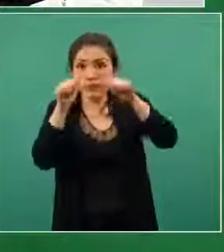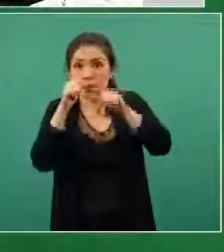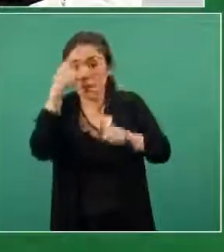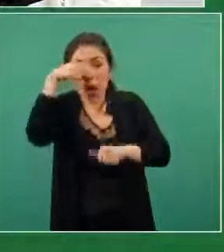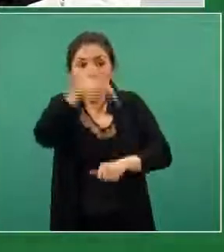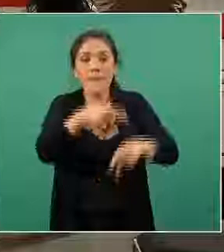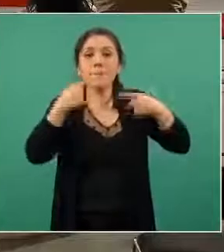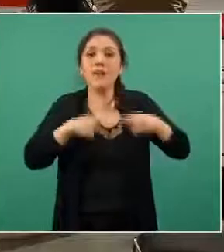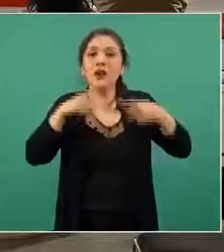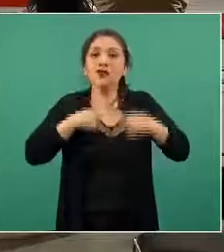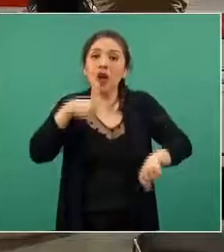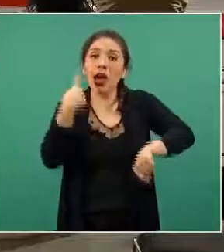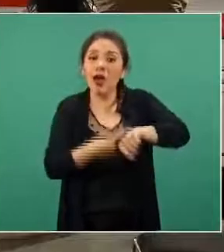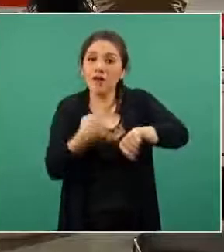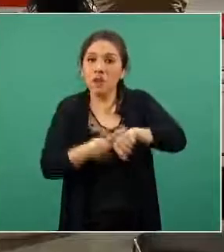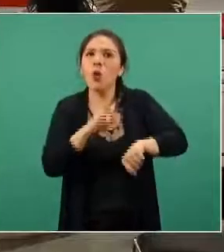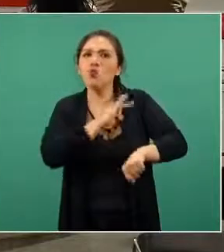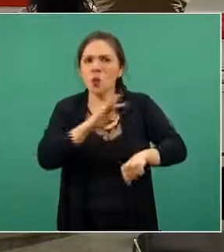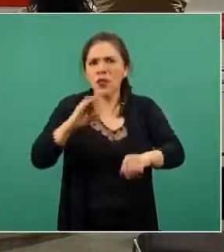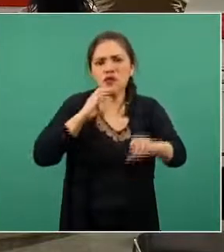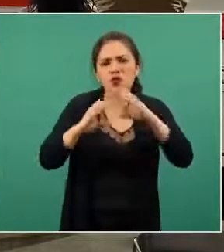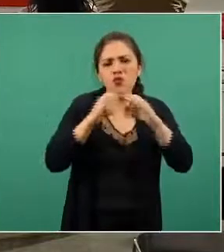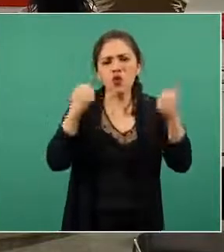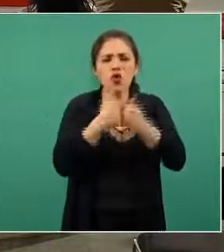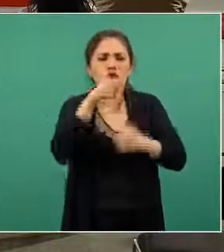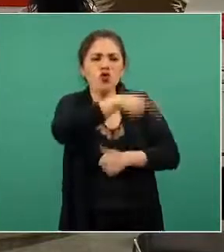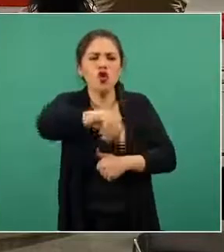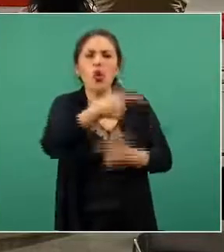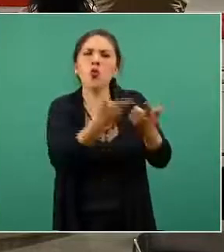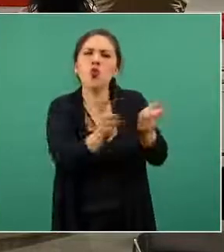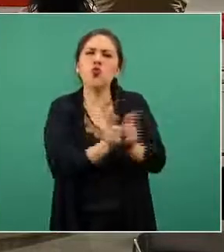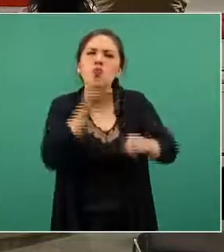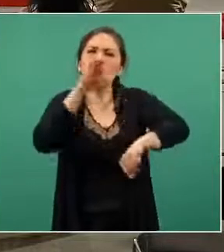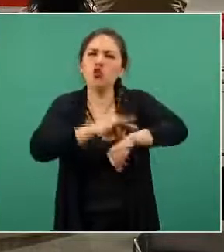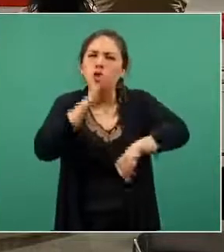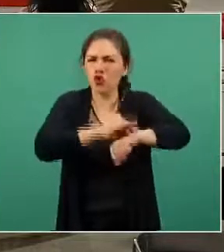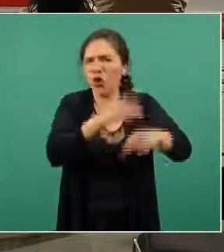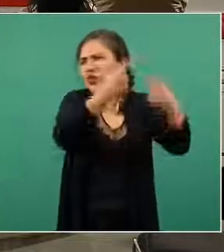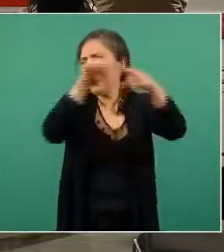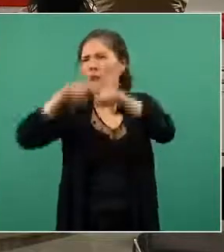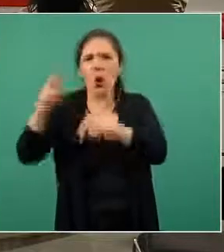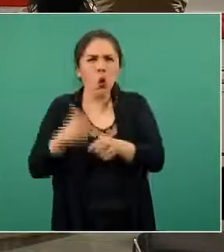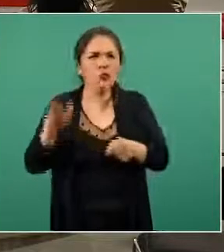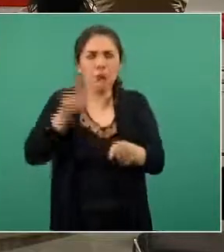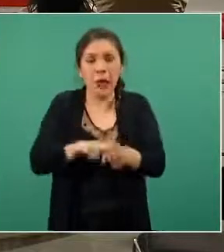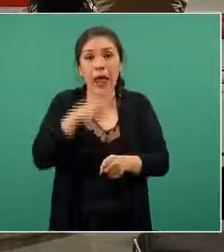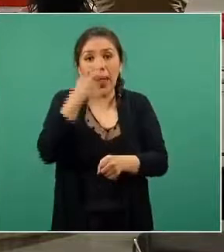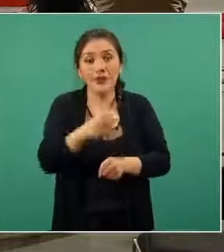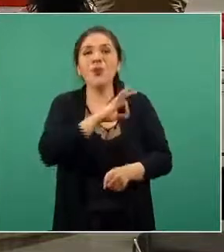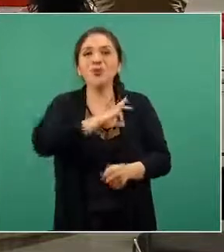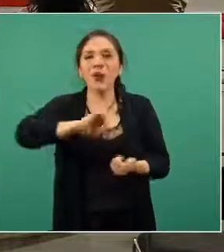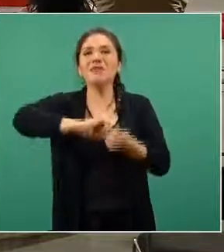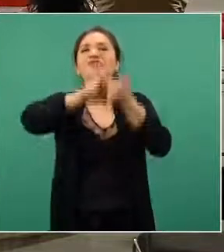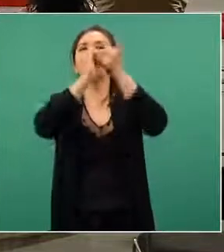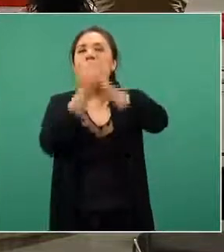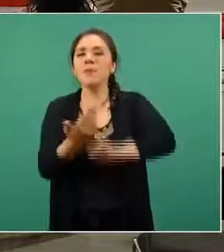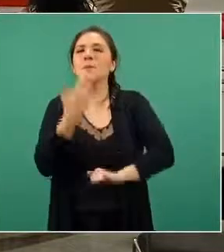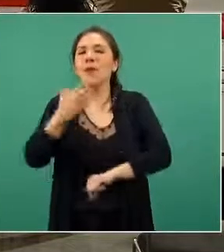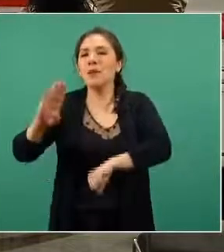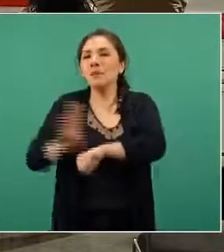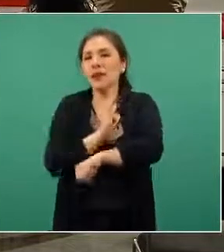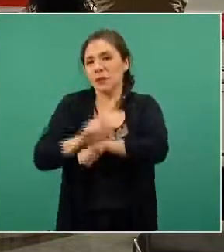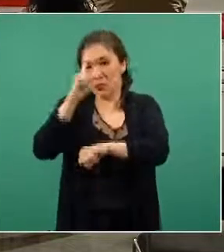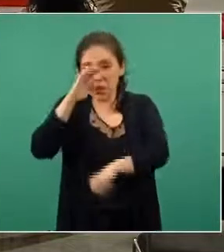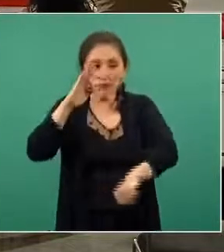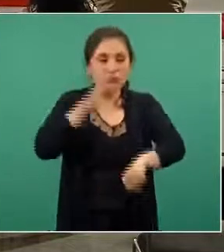del paciente, que puedan interactuar con el grupo tratante en los diferentes hospitales y que esto nos lleve al mejor beneficio de nuestros